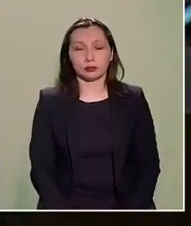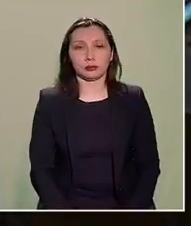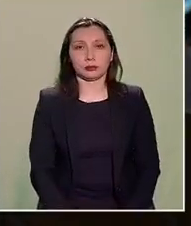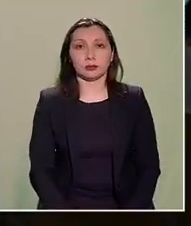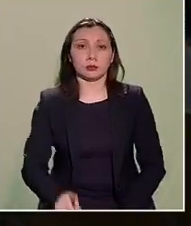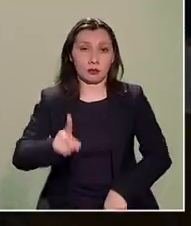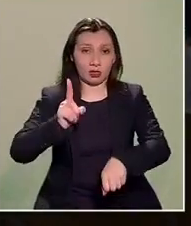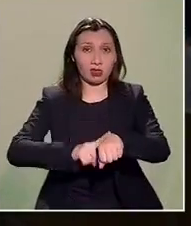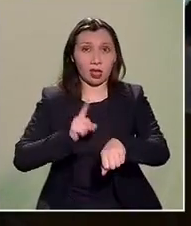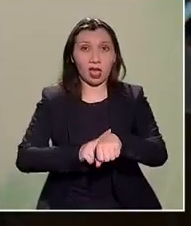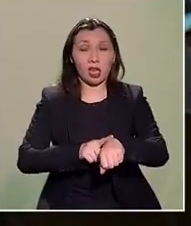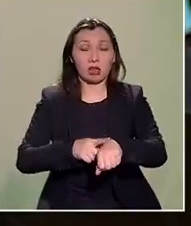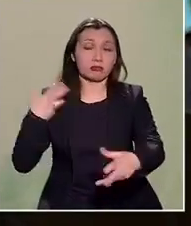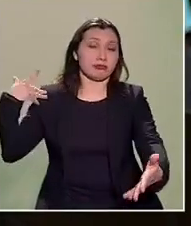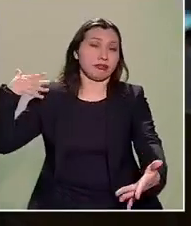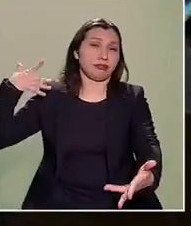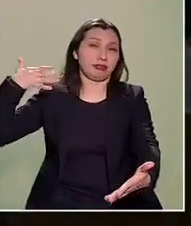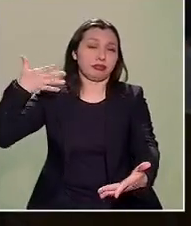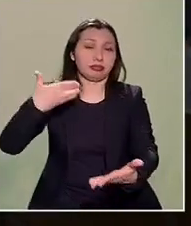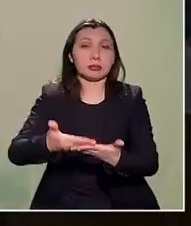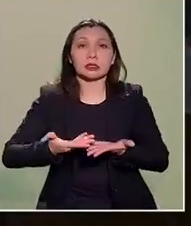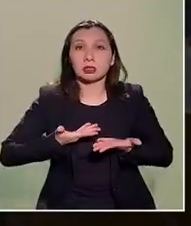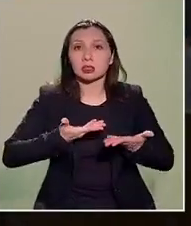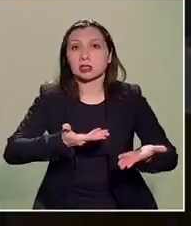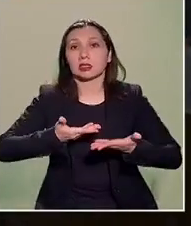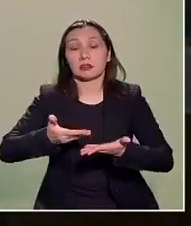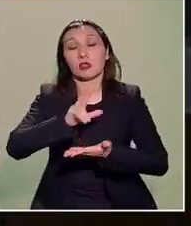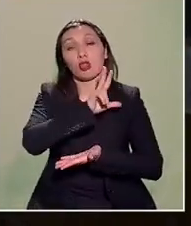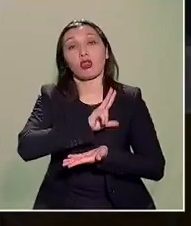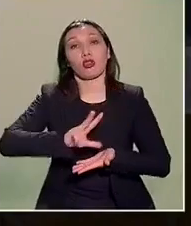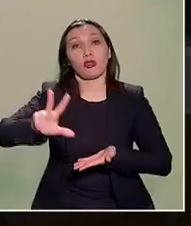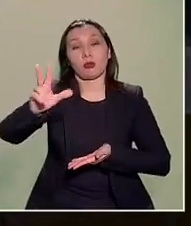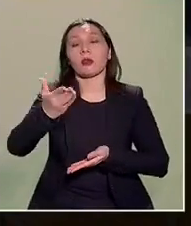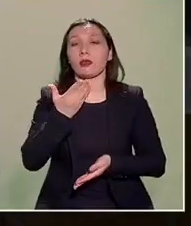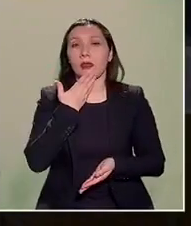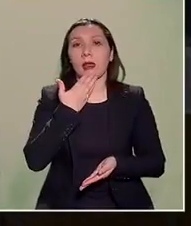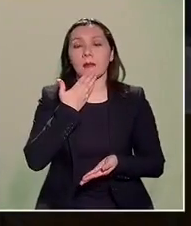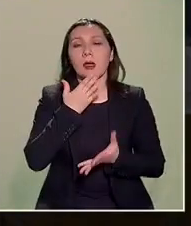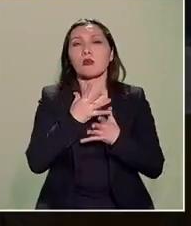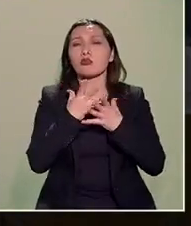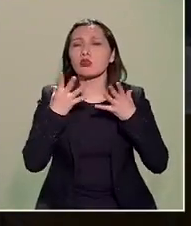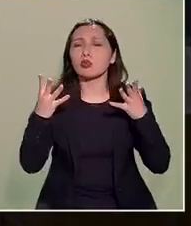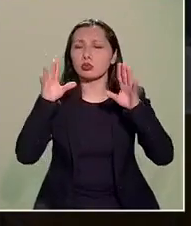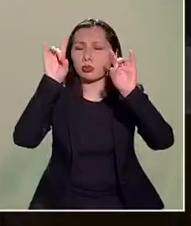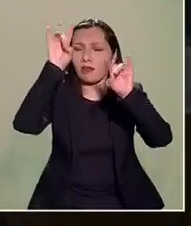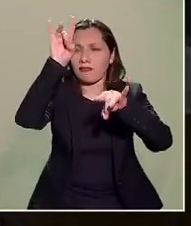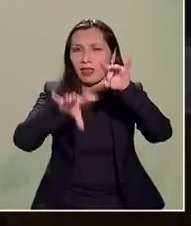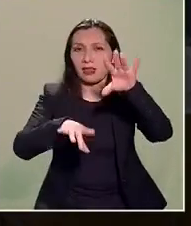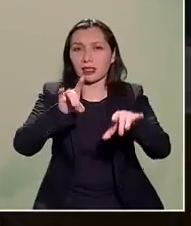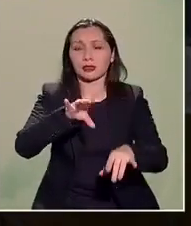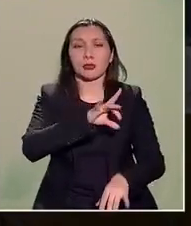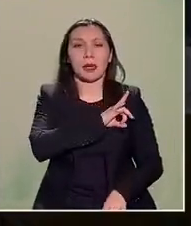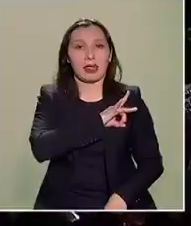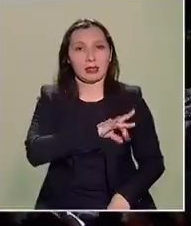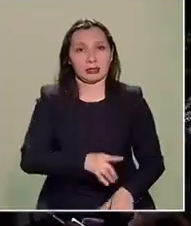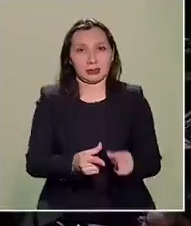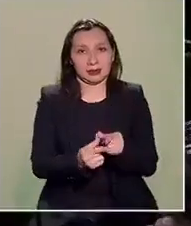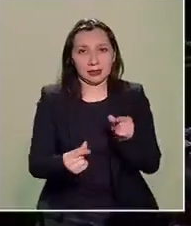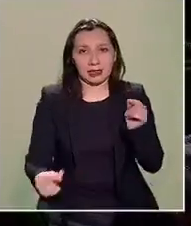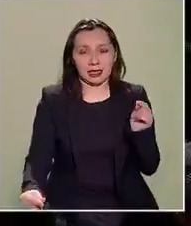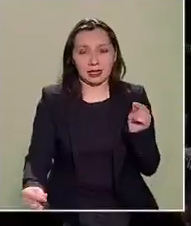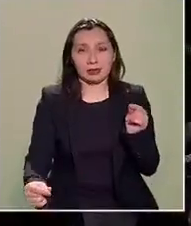tiempo en el que han estado sirviendo a dios y también siendo de mucha bendición para nuestra nación